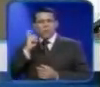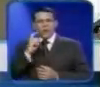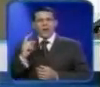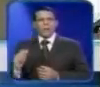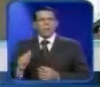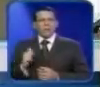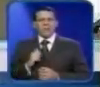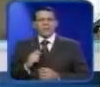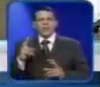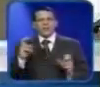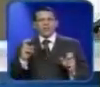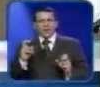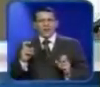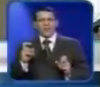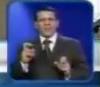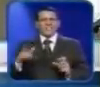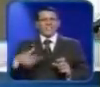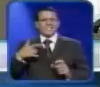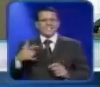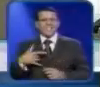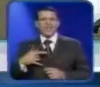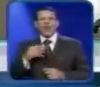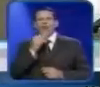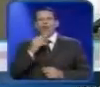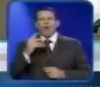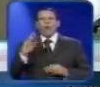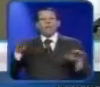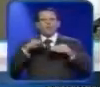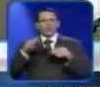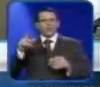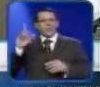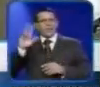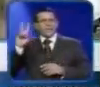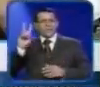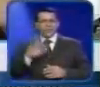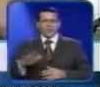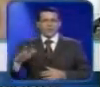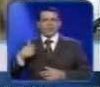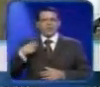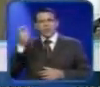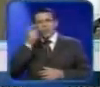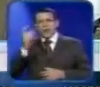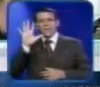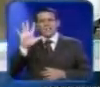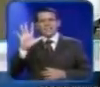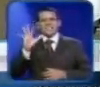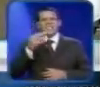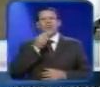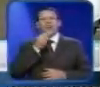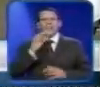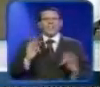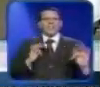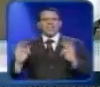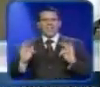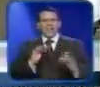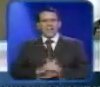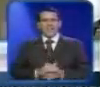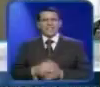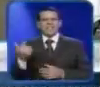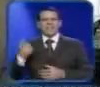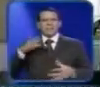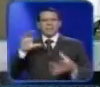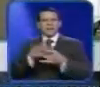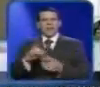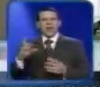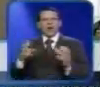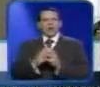la nueva sensación juvenil de la música urbana de Venezuela. Estoy buscando 5 jóvenes talentosos que pertenezcan a